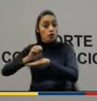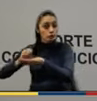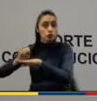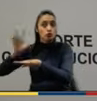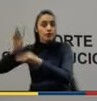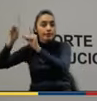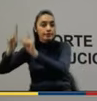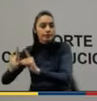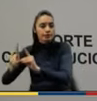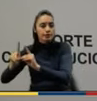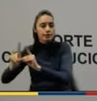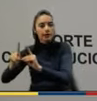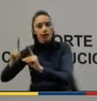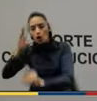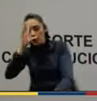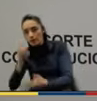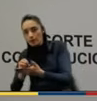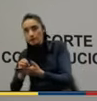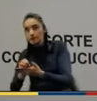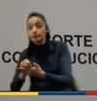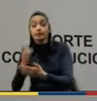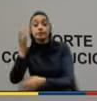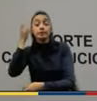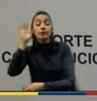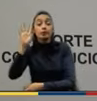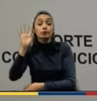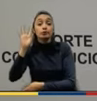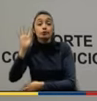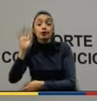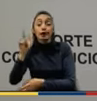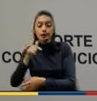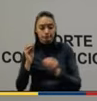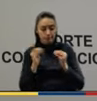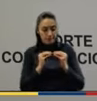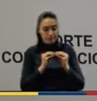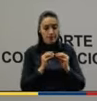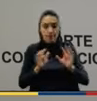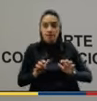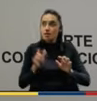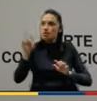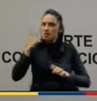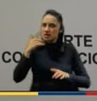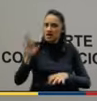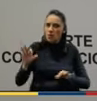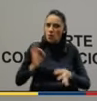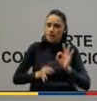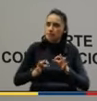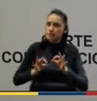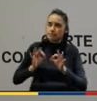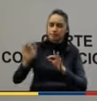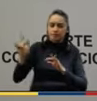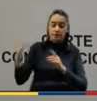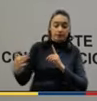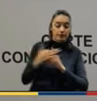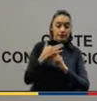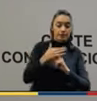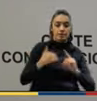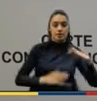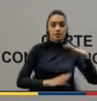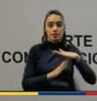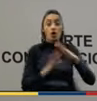esas organizaciones, pueden convertirse en fundamento de una serie de activismo judicial que llevaría a una parálisis o a una saturación